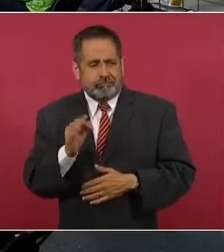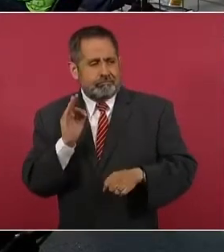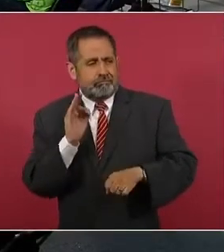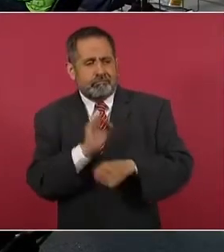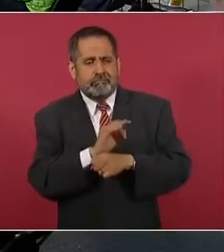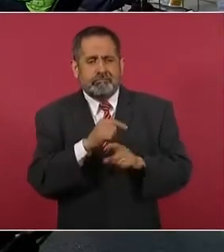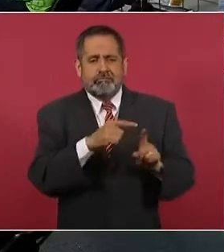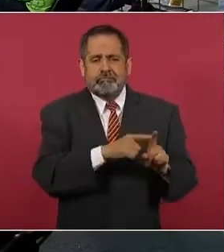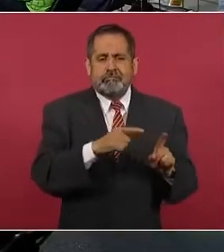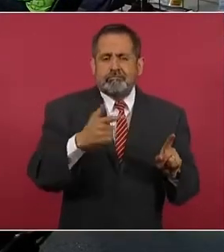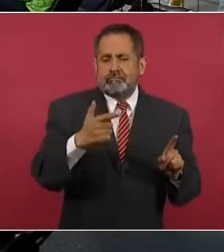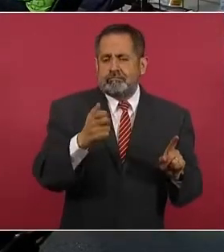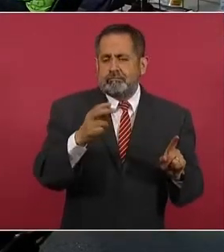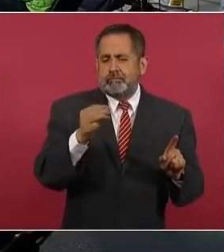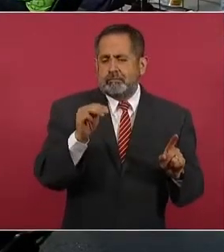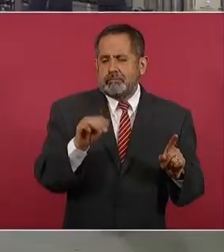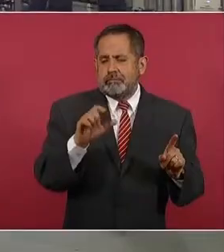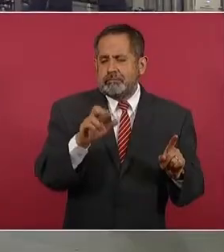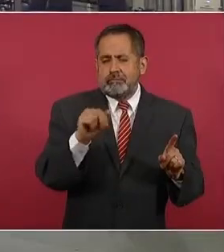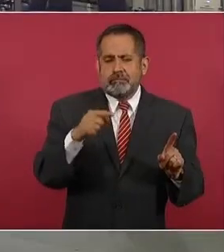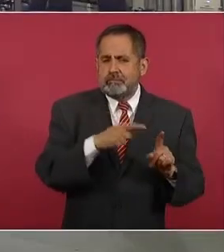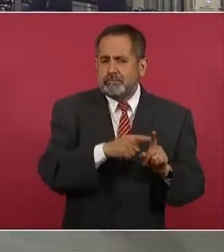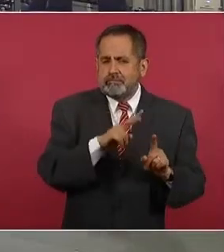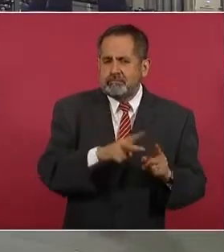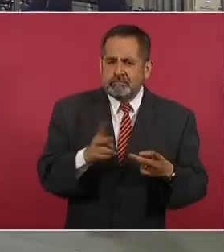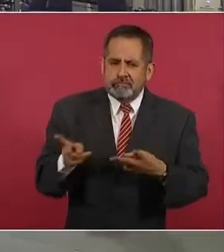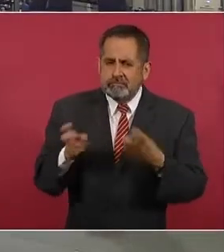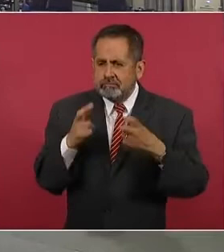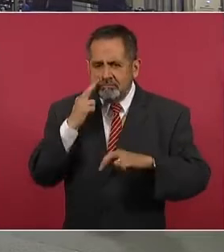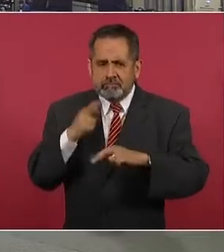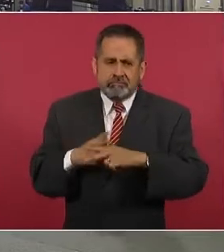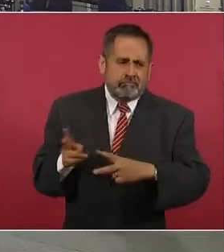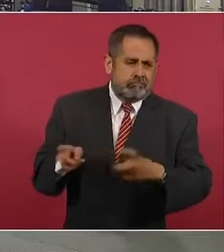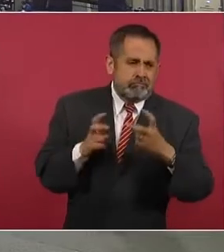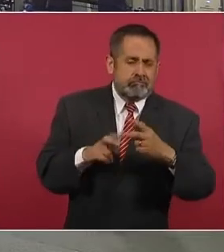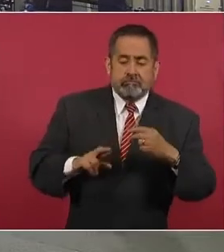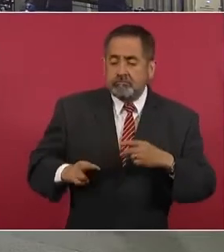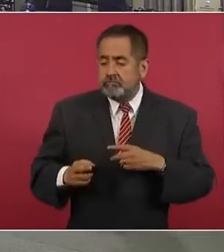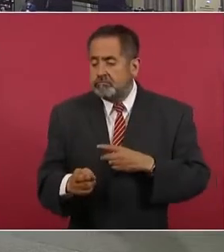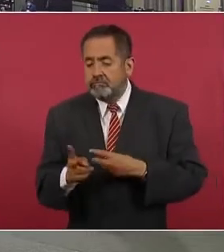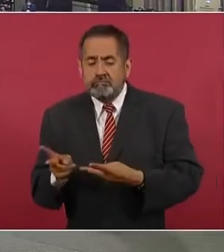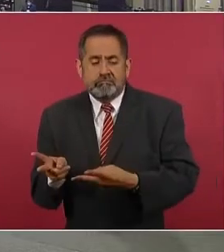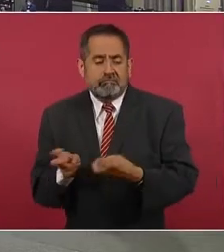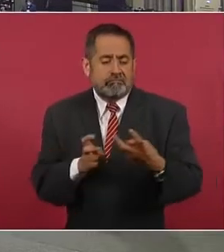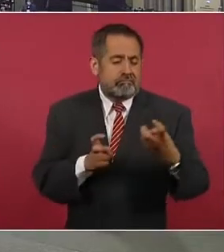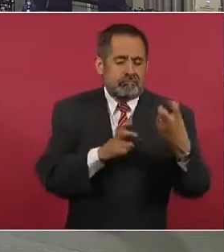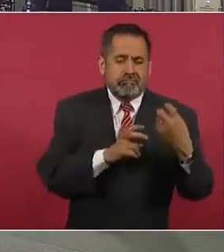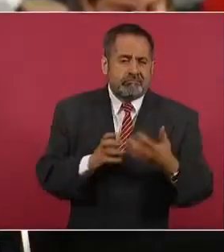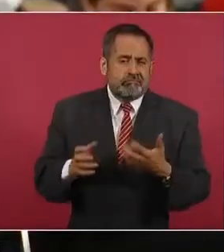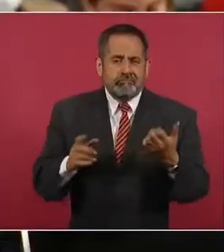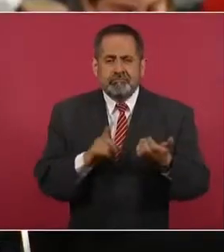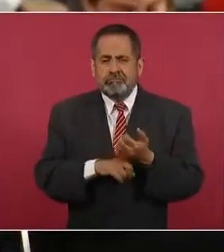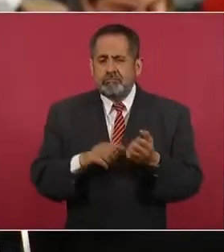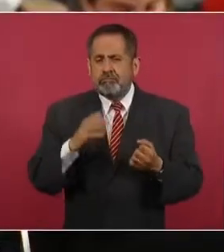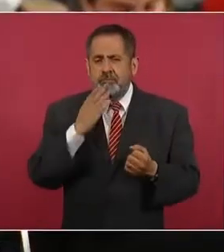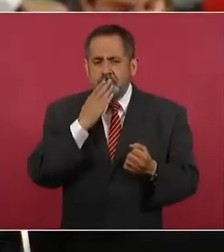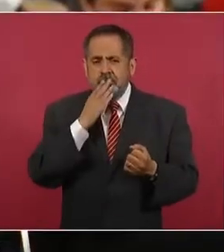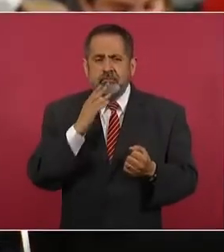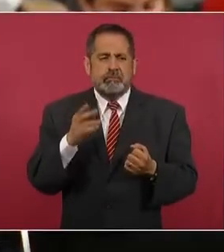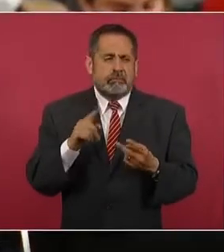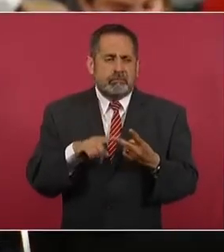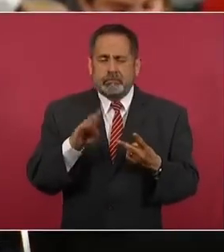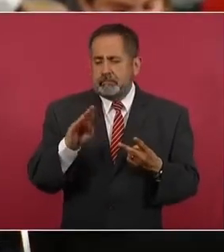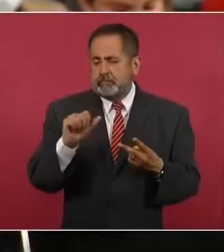y depredador de Cananea, el que roba el agua de los ríos Sonora, Bacanuchi y San